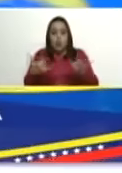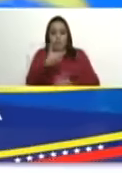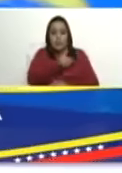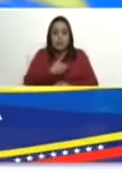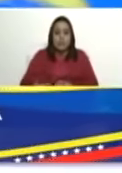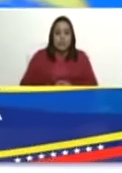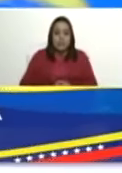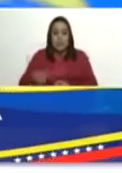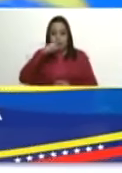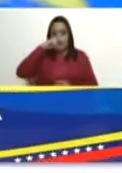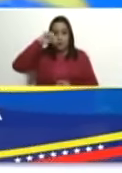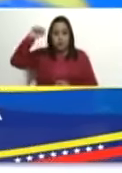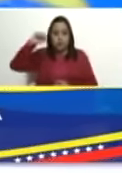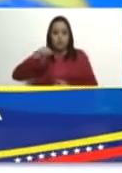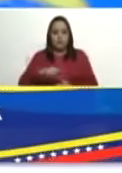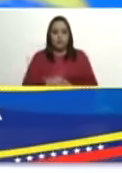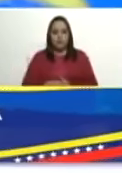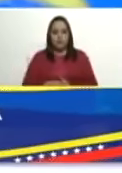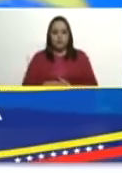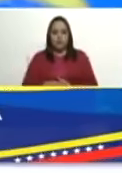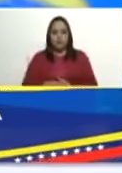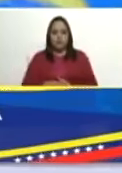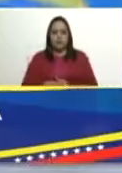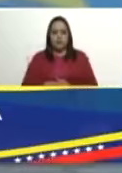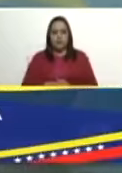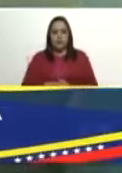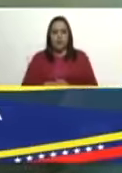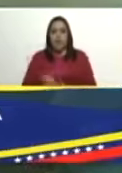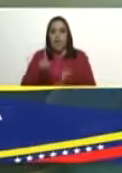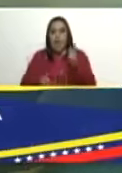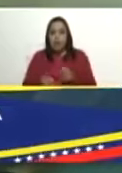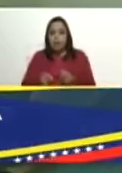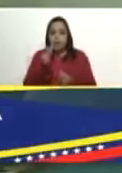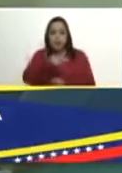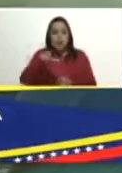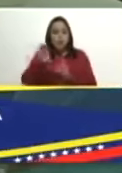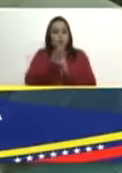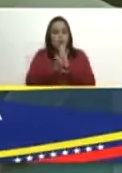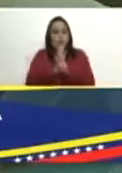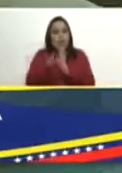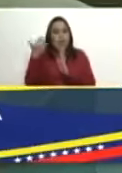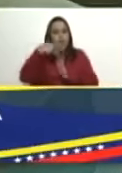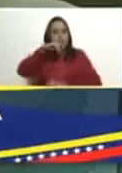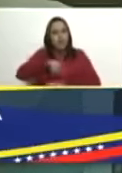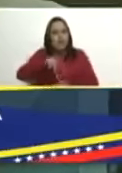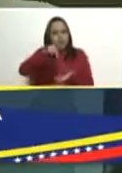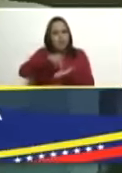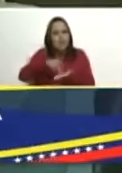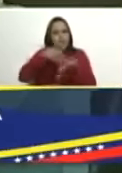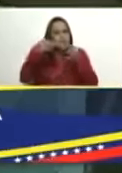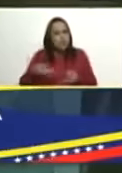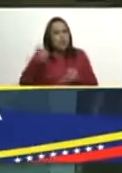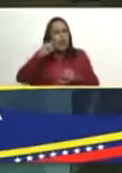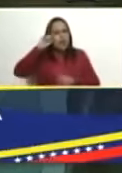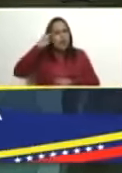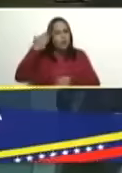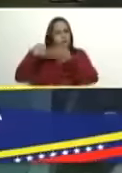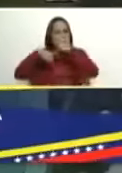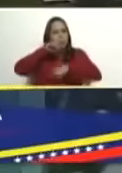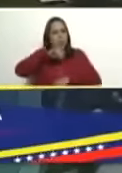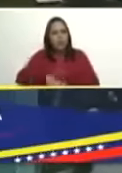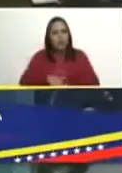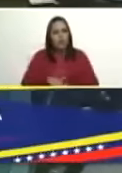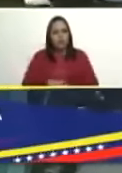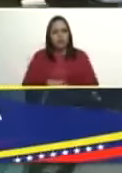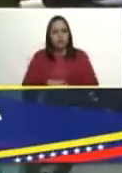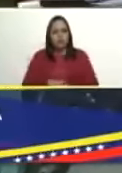presidente, Nicolás Maduro Moros, y si hay algún otro constituyente aquí, seguramente lo va a recordar.